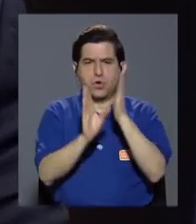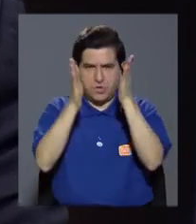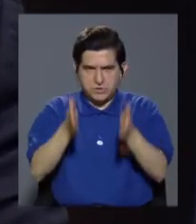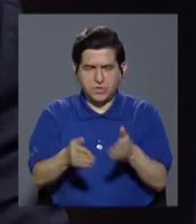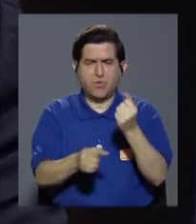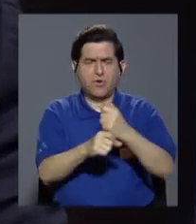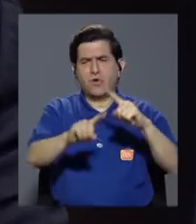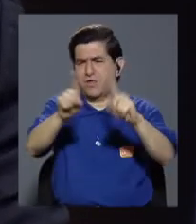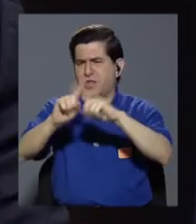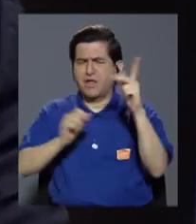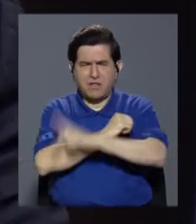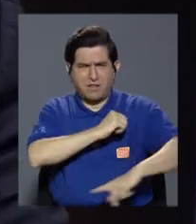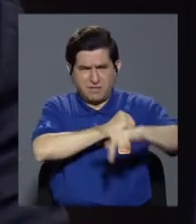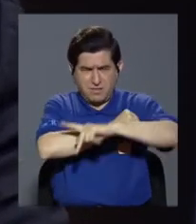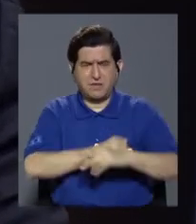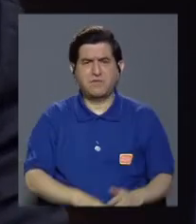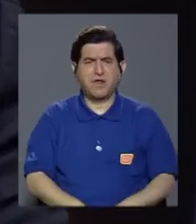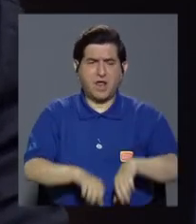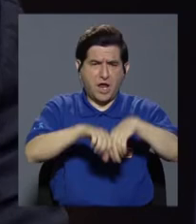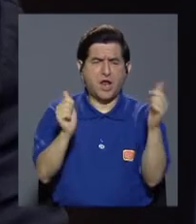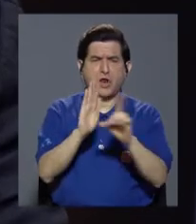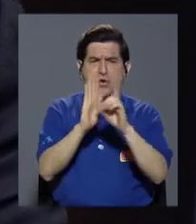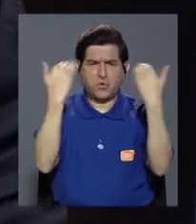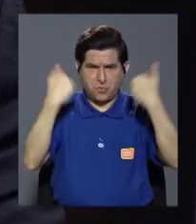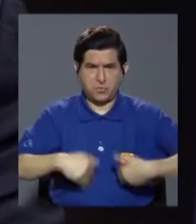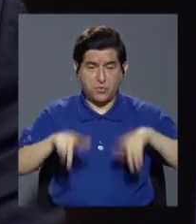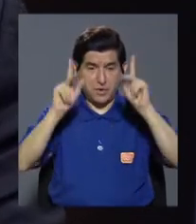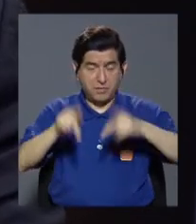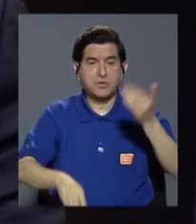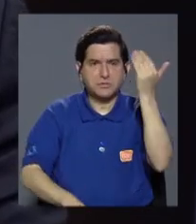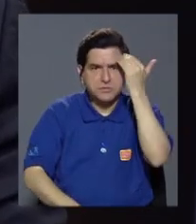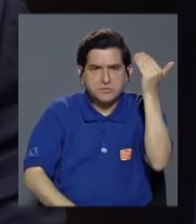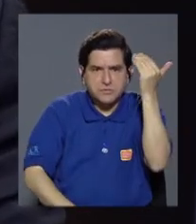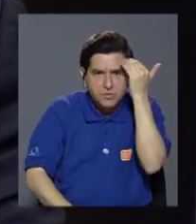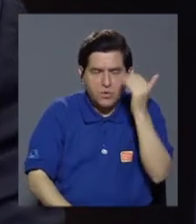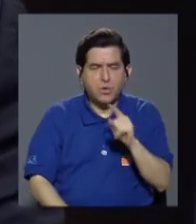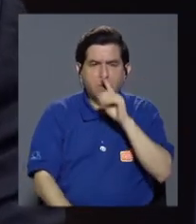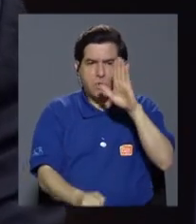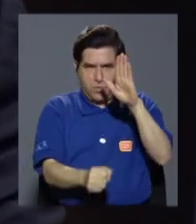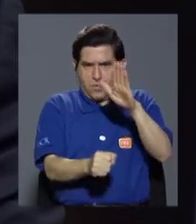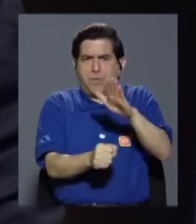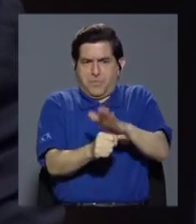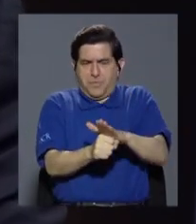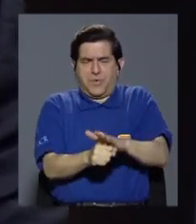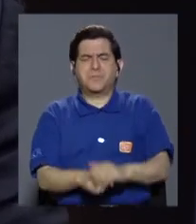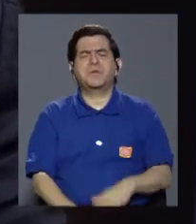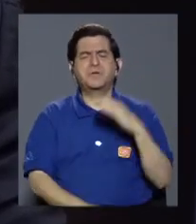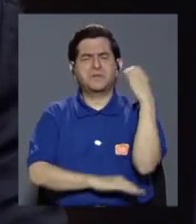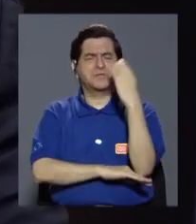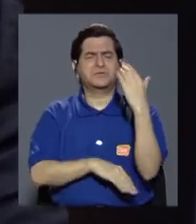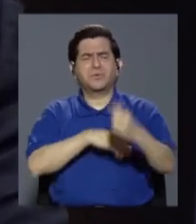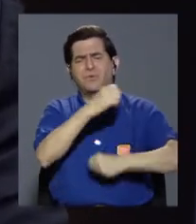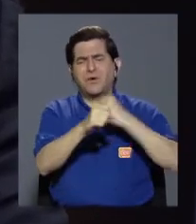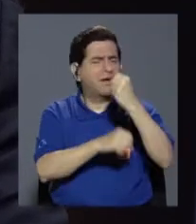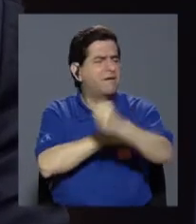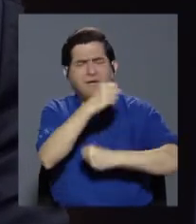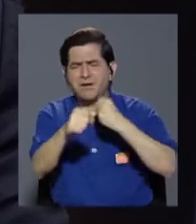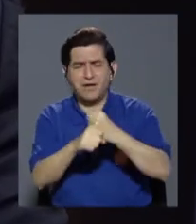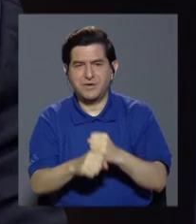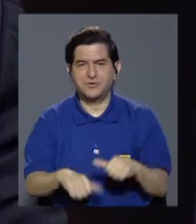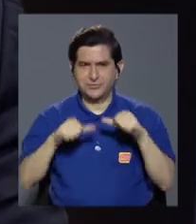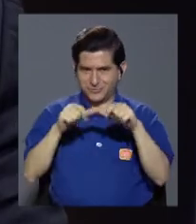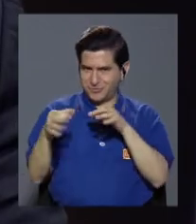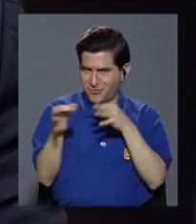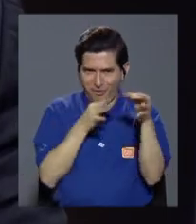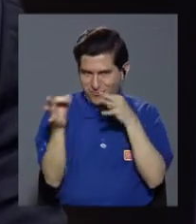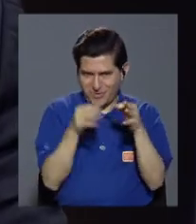trabajaba en muchos países sobre violaciones de derechos humanos es una persona que tiene un compromiso con colombia desde hace décadas sigo con la